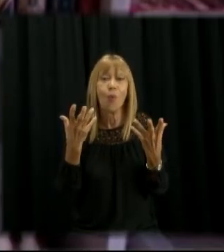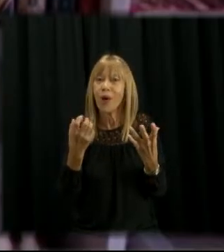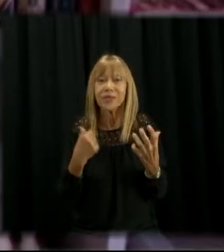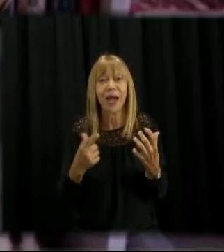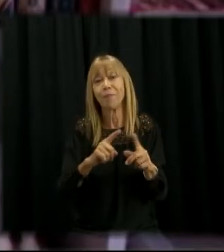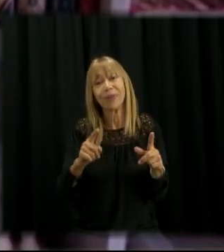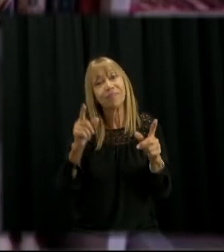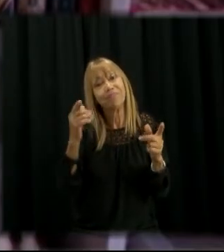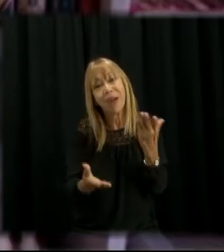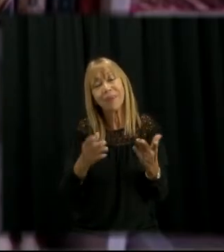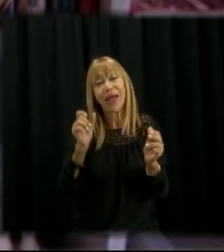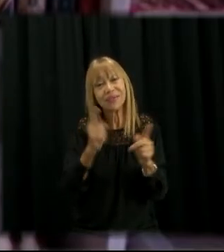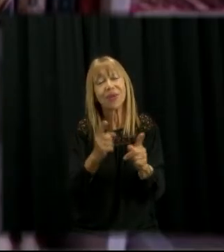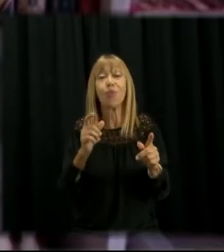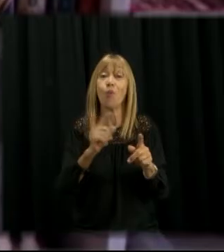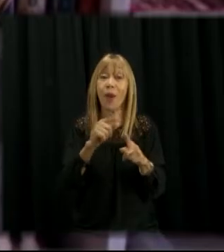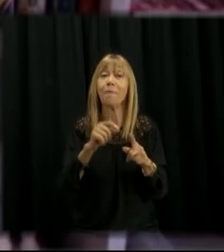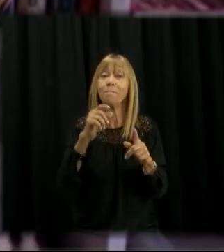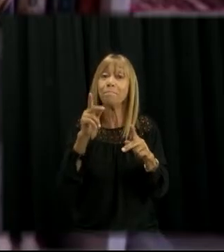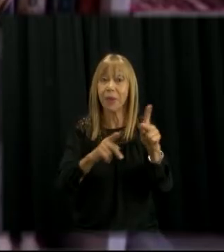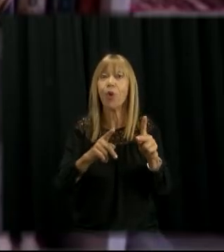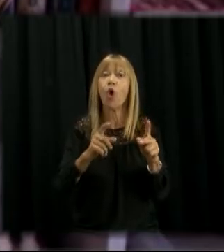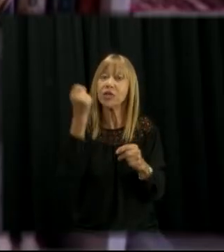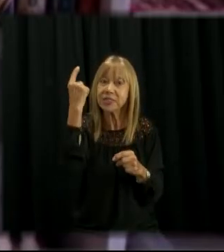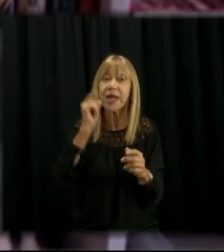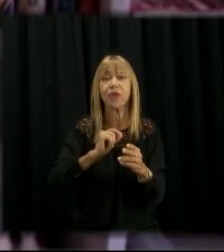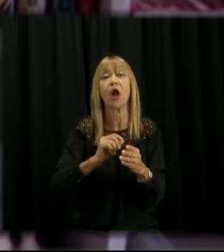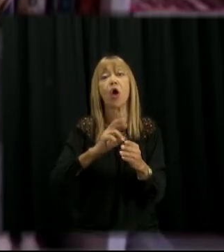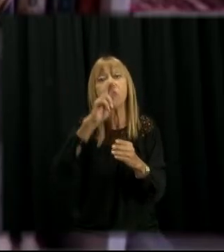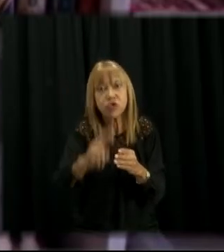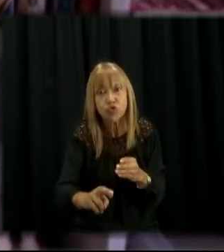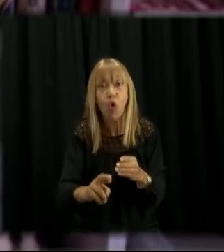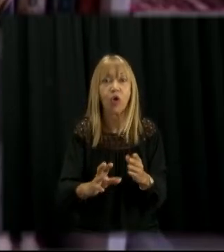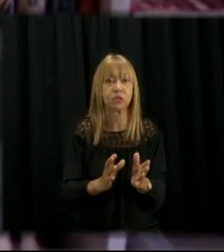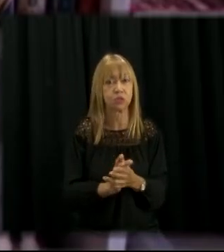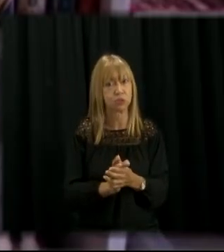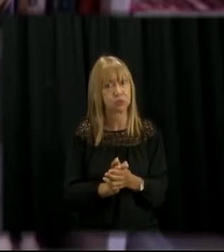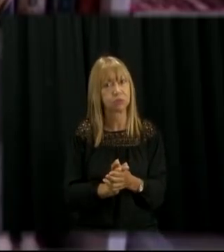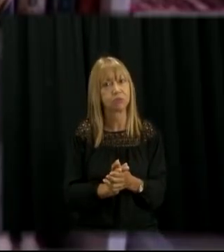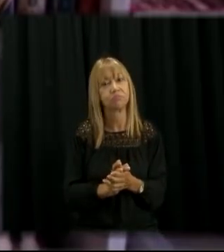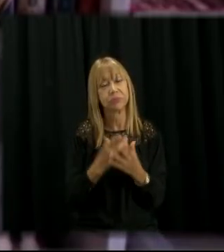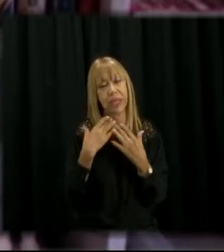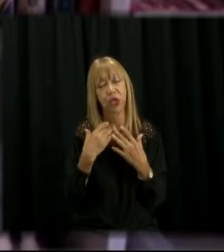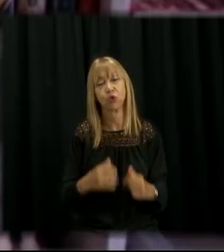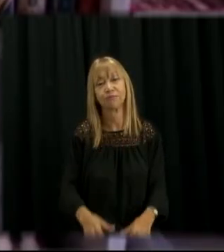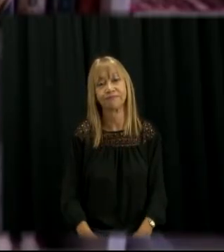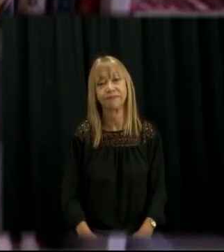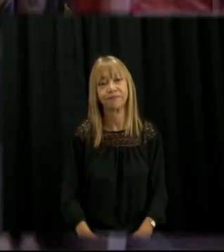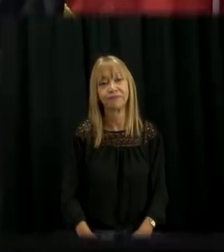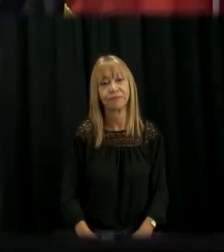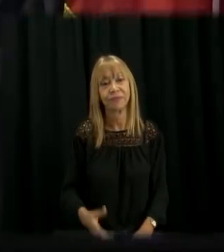informes cualificados. Si eso es lo que hay que pagar, pues ellos tienen que pagar las consecuencias, si no.